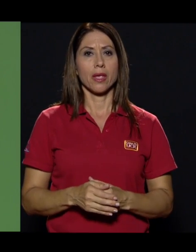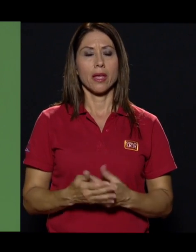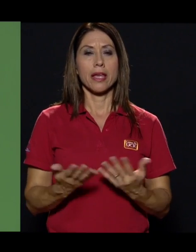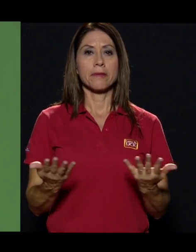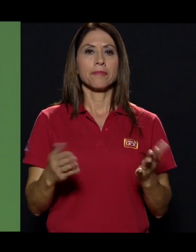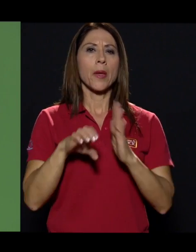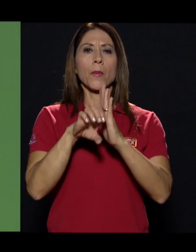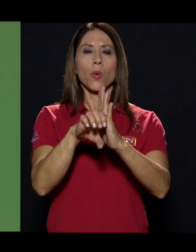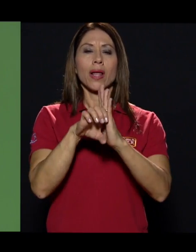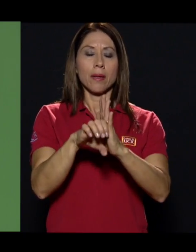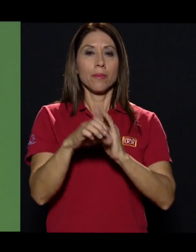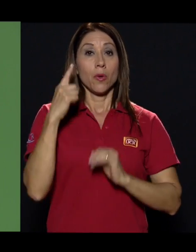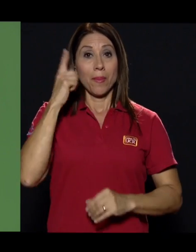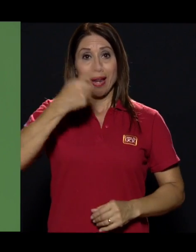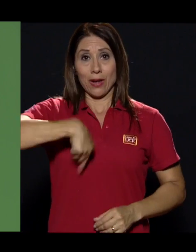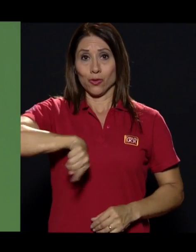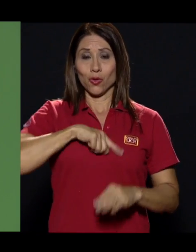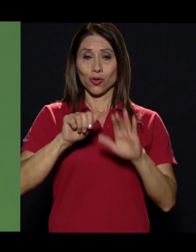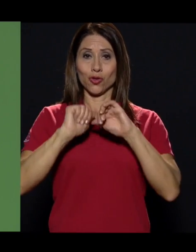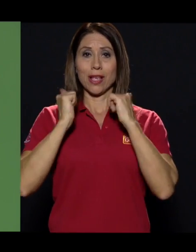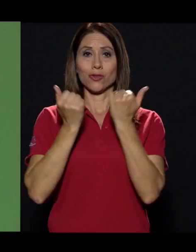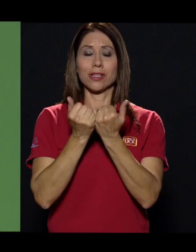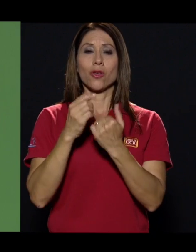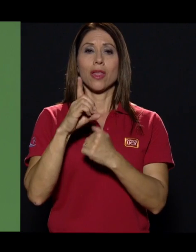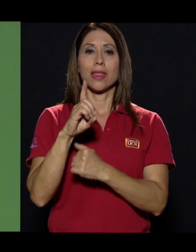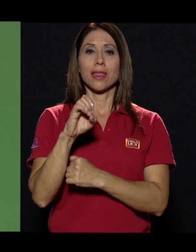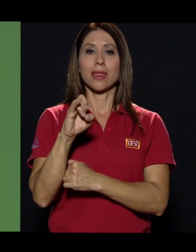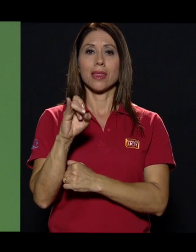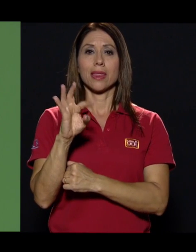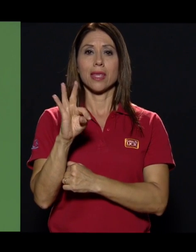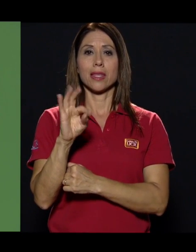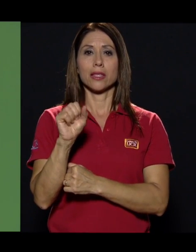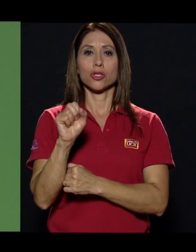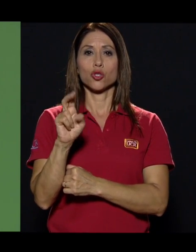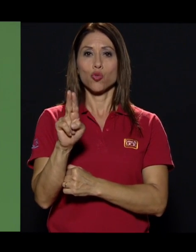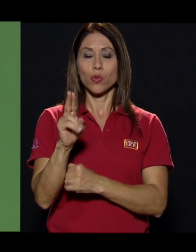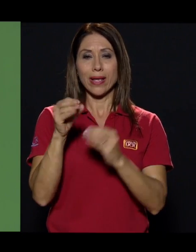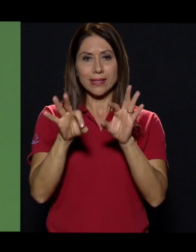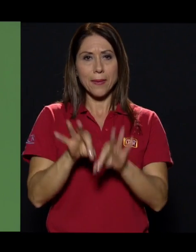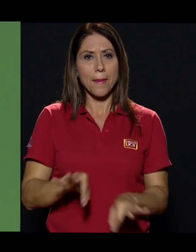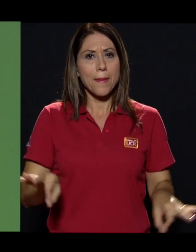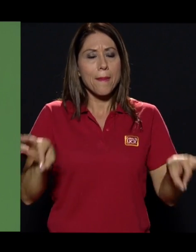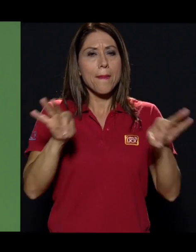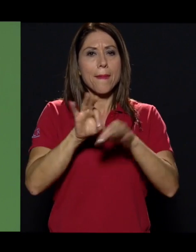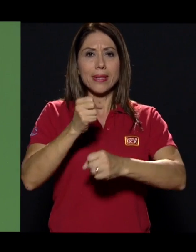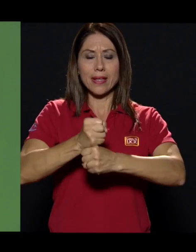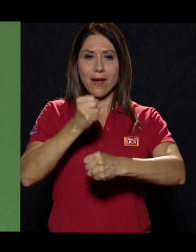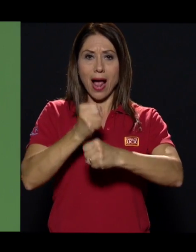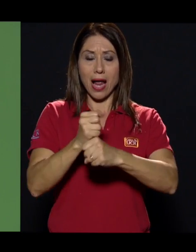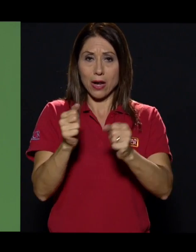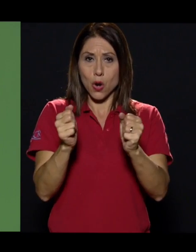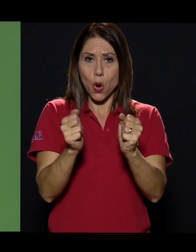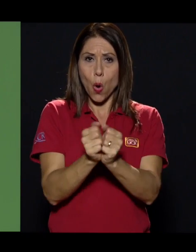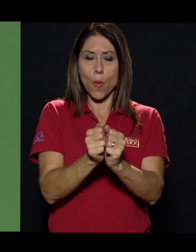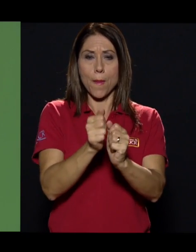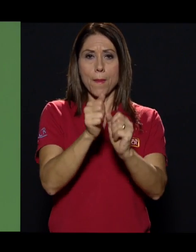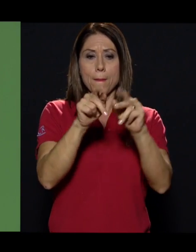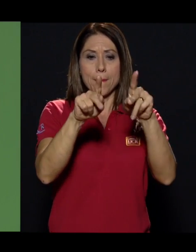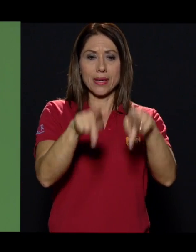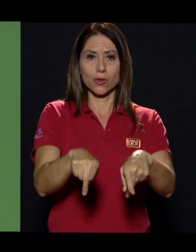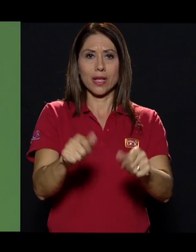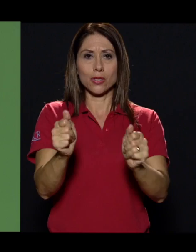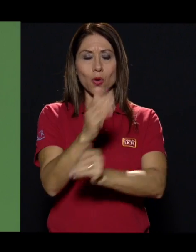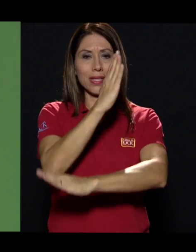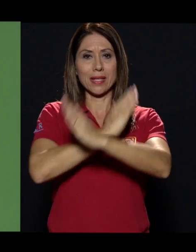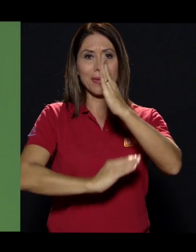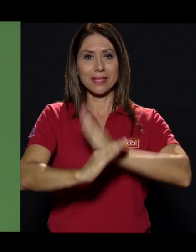hablando. Por ejemplo, para nosotros en la Asociación DITSU es básico trabajar con las personas con